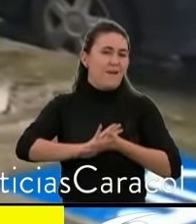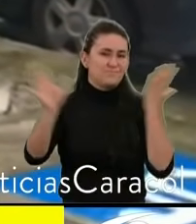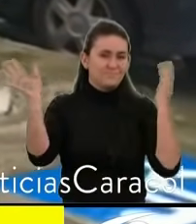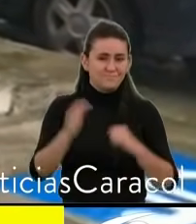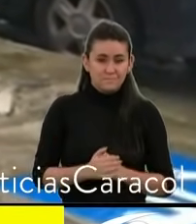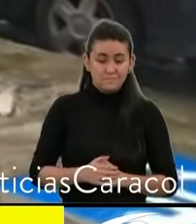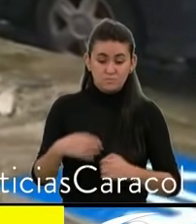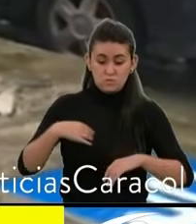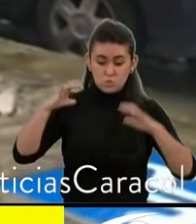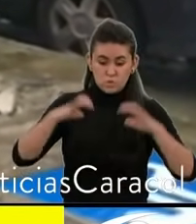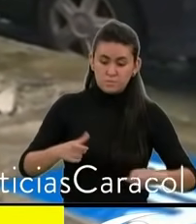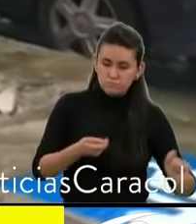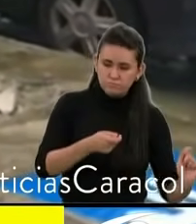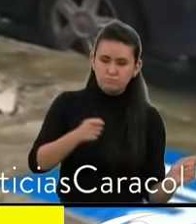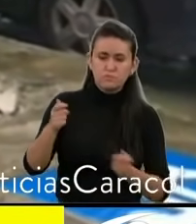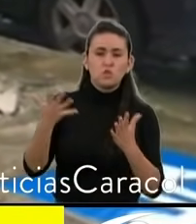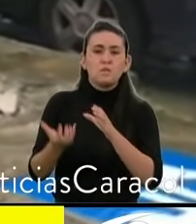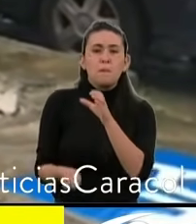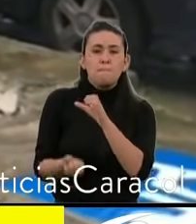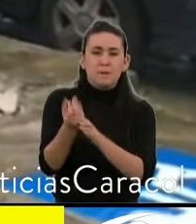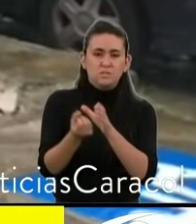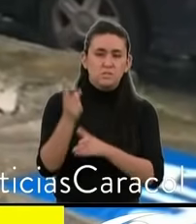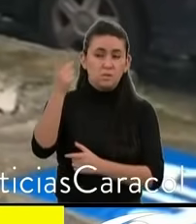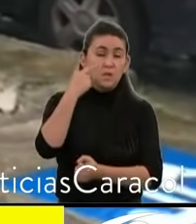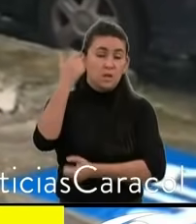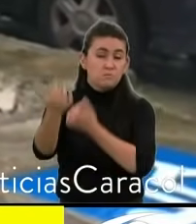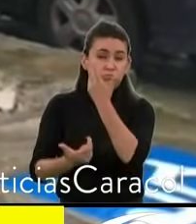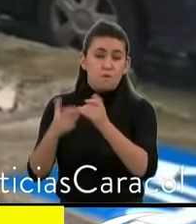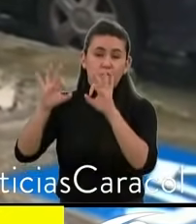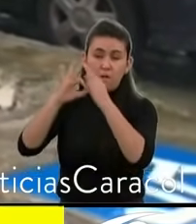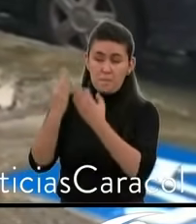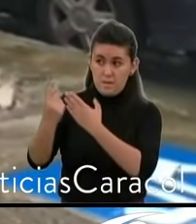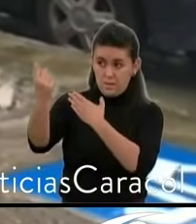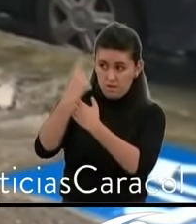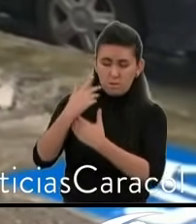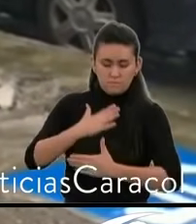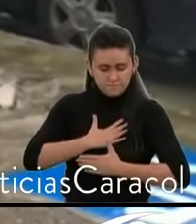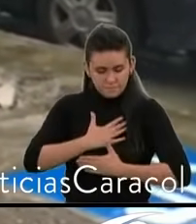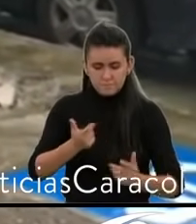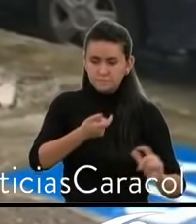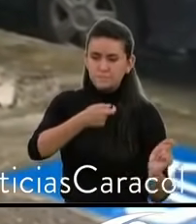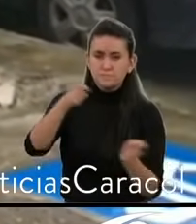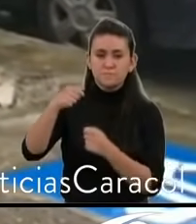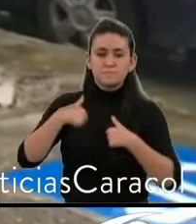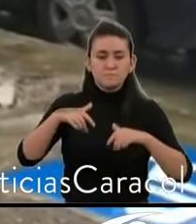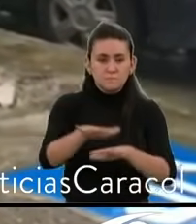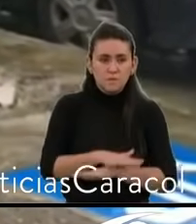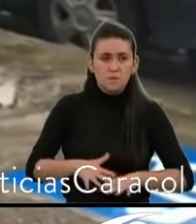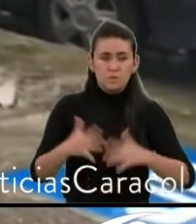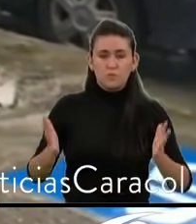comunicador fue llevado a Pasto para ser cremado, tal como lo pidieron sus familiares. En Mocoa, Jairo Figueroa, Noticias Caracol.